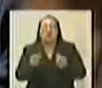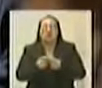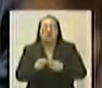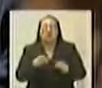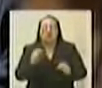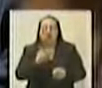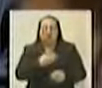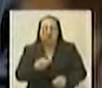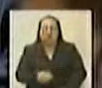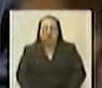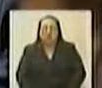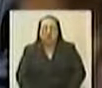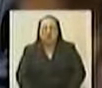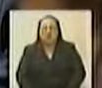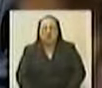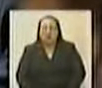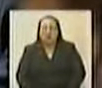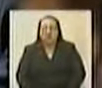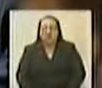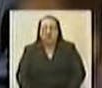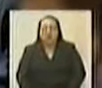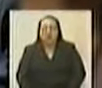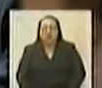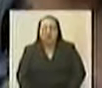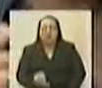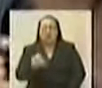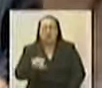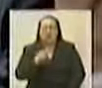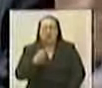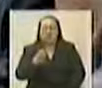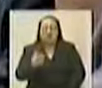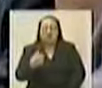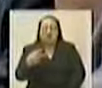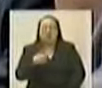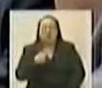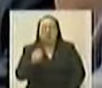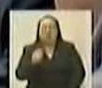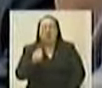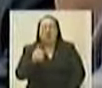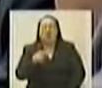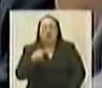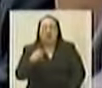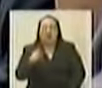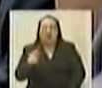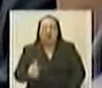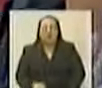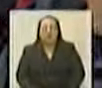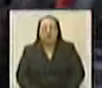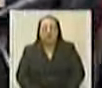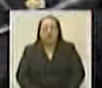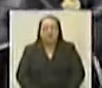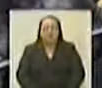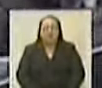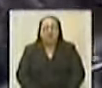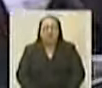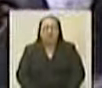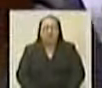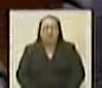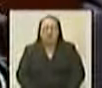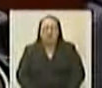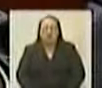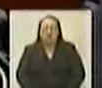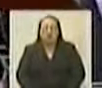se rechazó que este caso pase a la mega comisión. Por 12 votos a favor, 2 abstenciones y 1 en contra, se acordó que